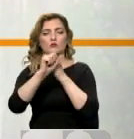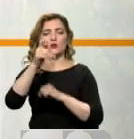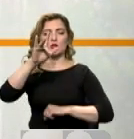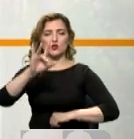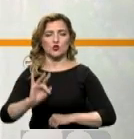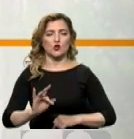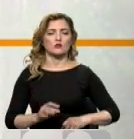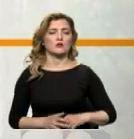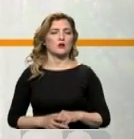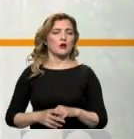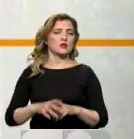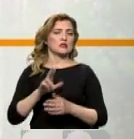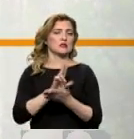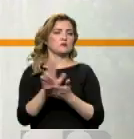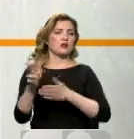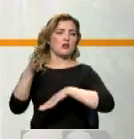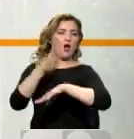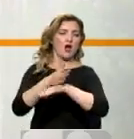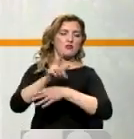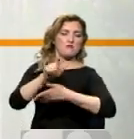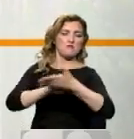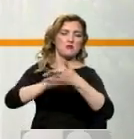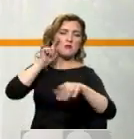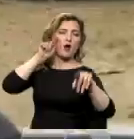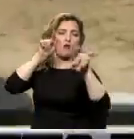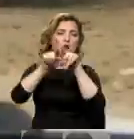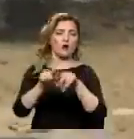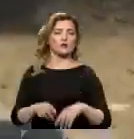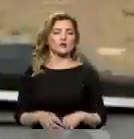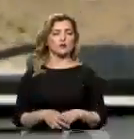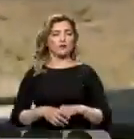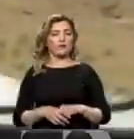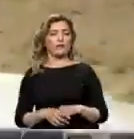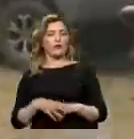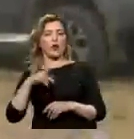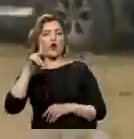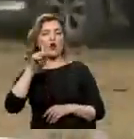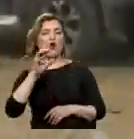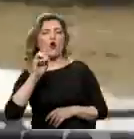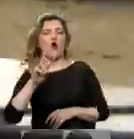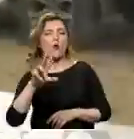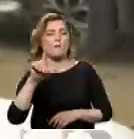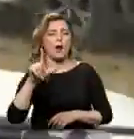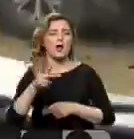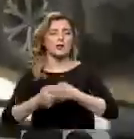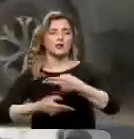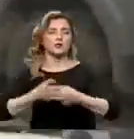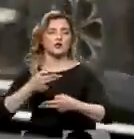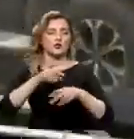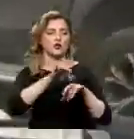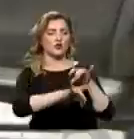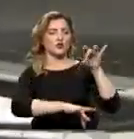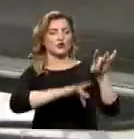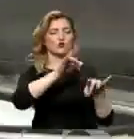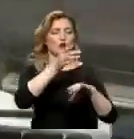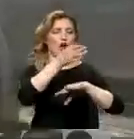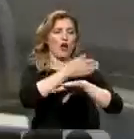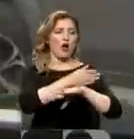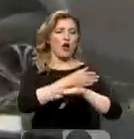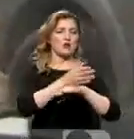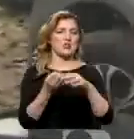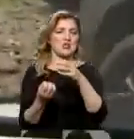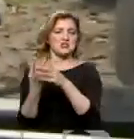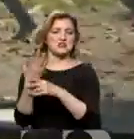apenas tres semanas antes de la firma del acuerdo pero kobalia se encontraba en negociaciones con la cooperativa antes de siquiera